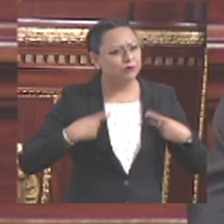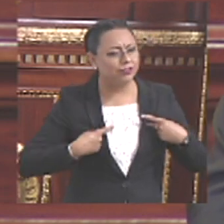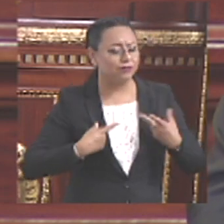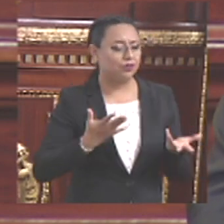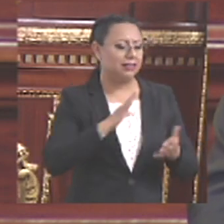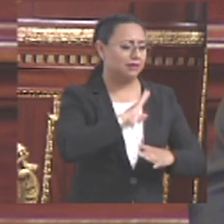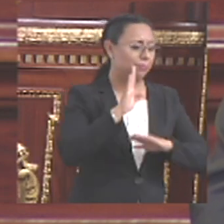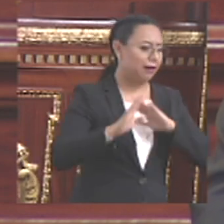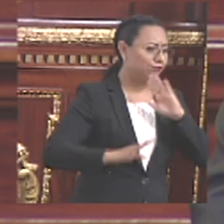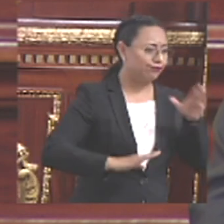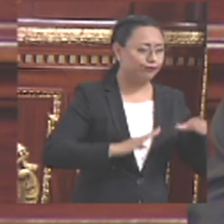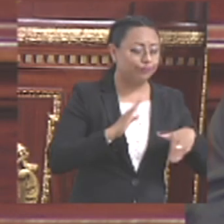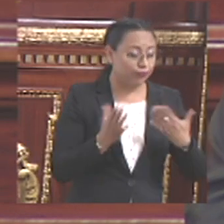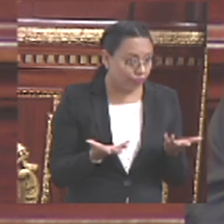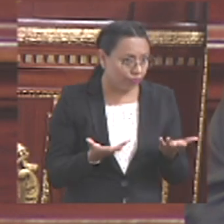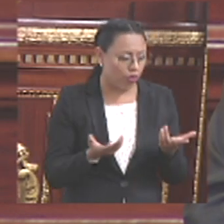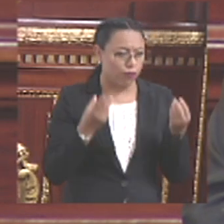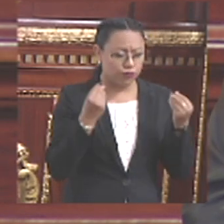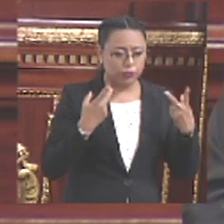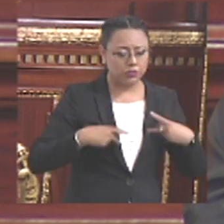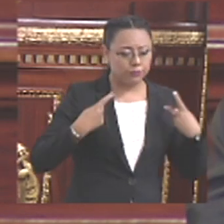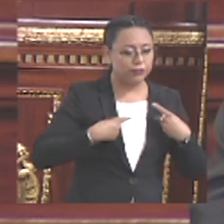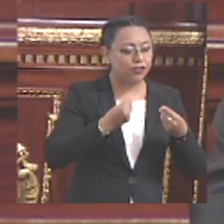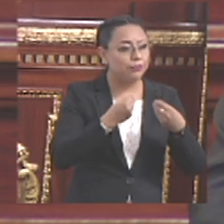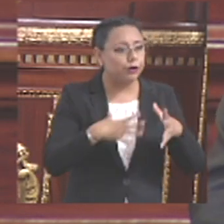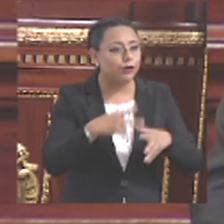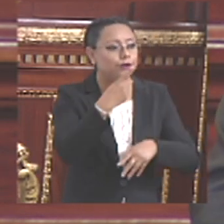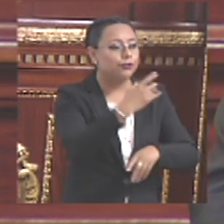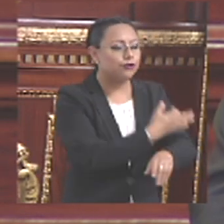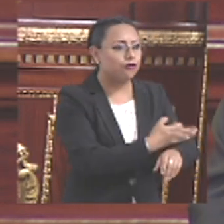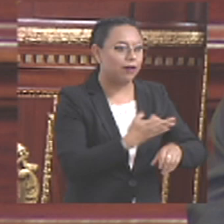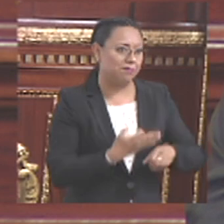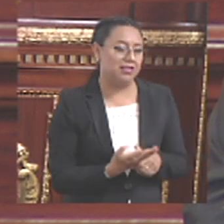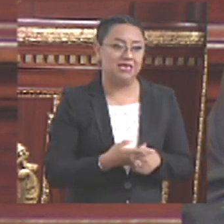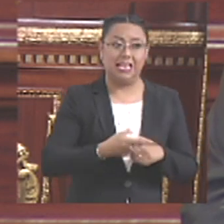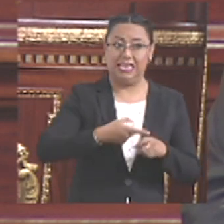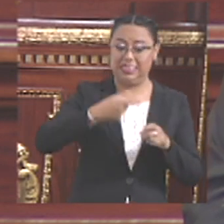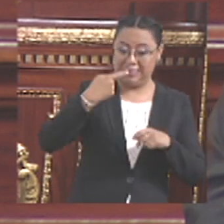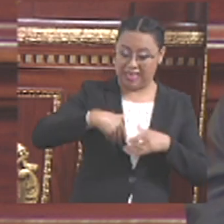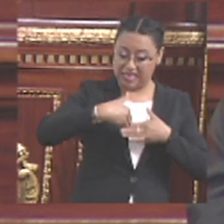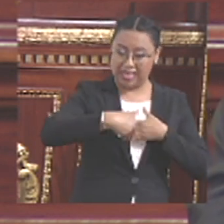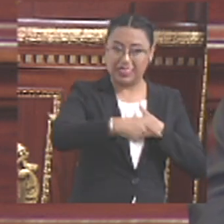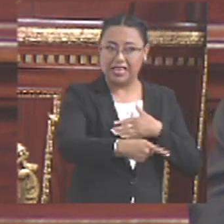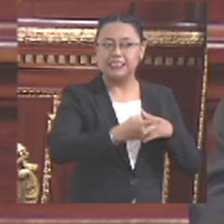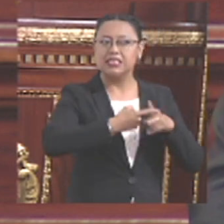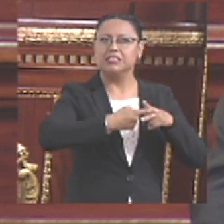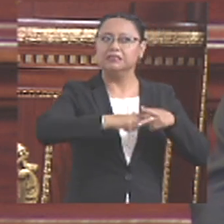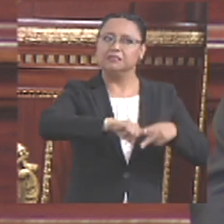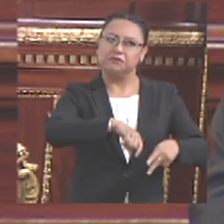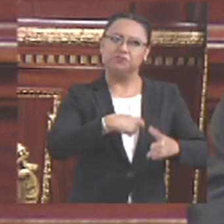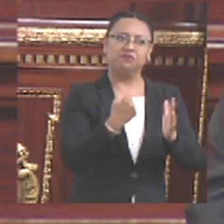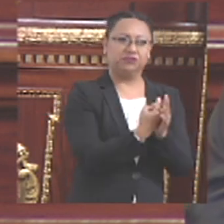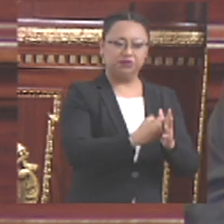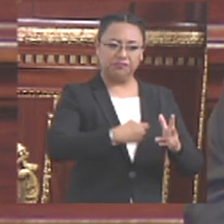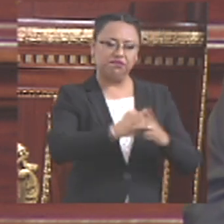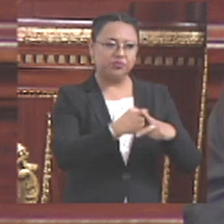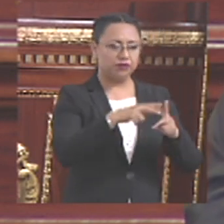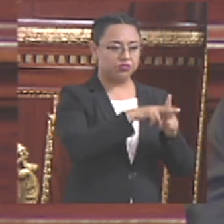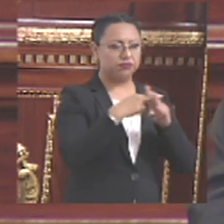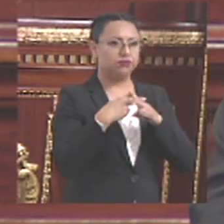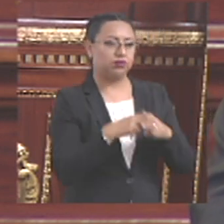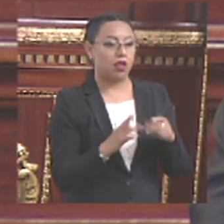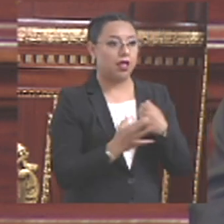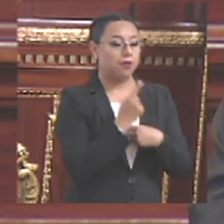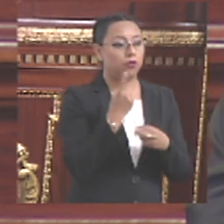estaba por comenzar una batalla contra la burocracia, contra una comisión para la reconstrucción que, aunque se creó de